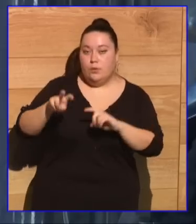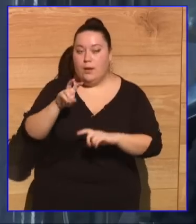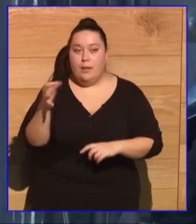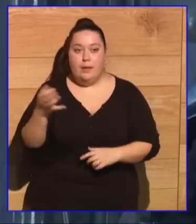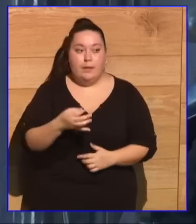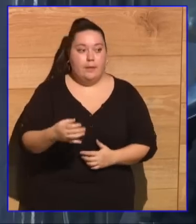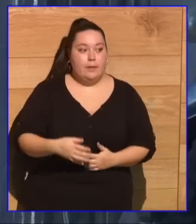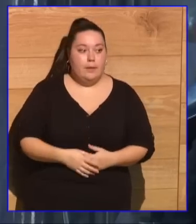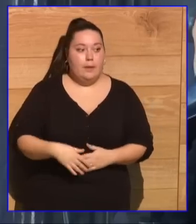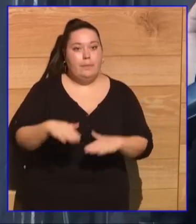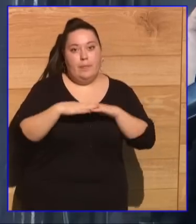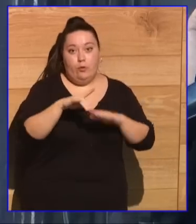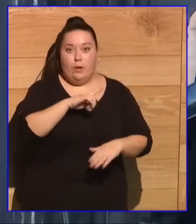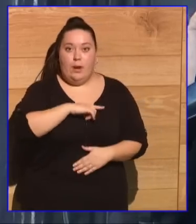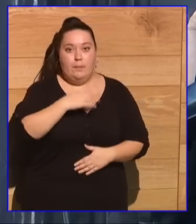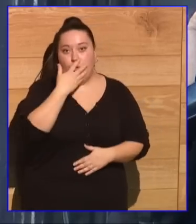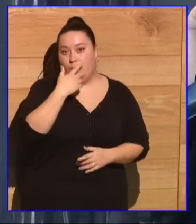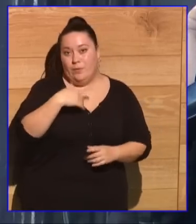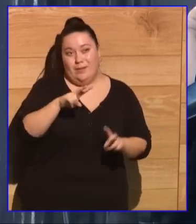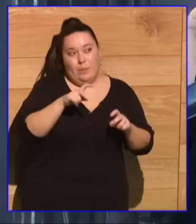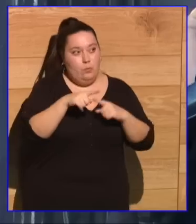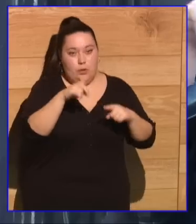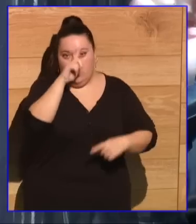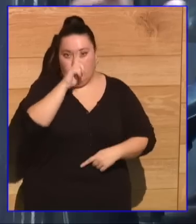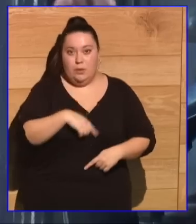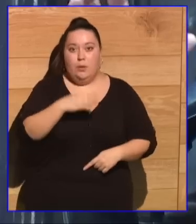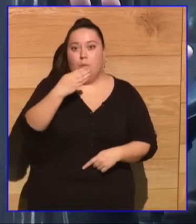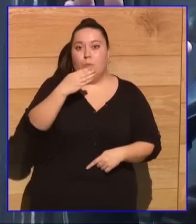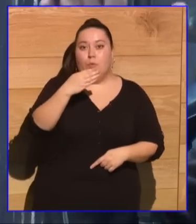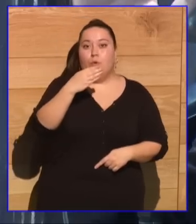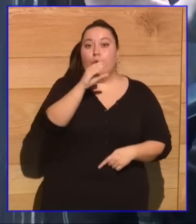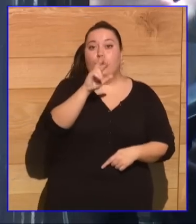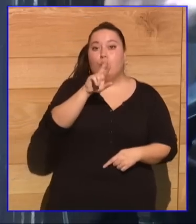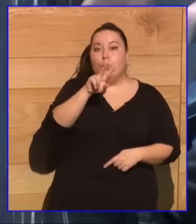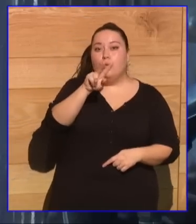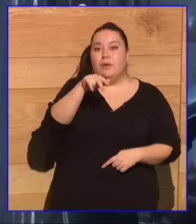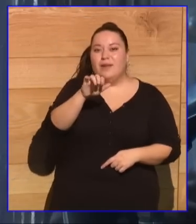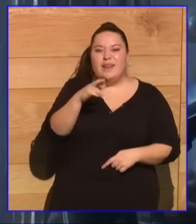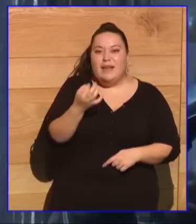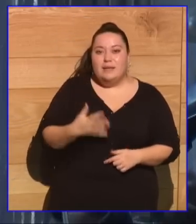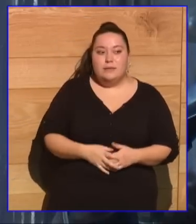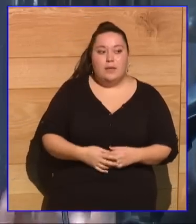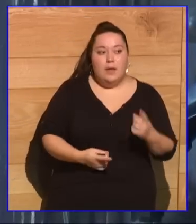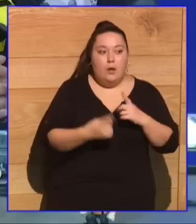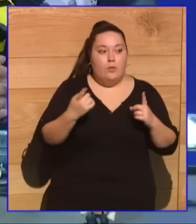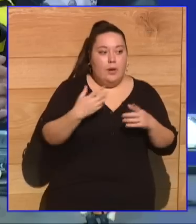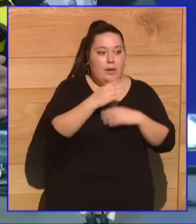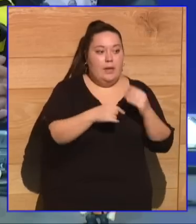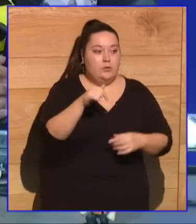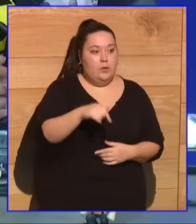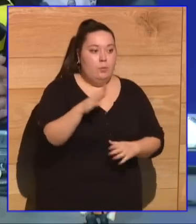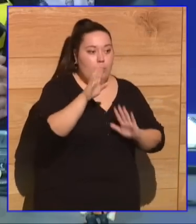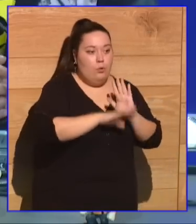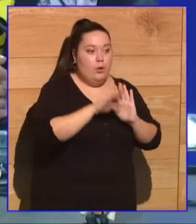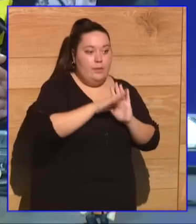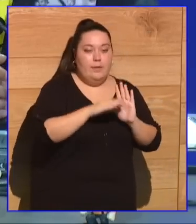pero eso es que, perdonad mi desconocimiento de la música. ¿Crooner qué es? Perdóname, Crooner. Sinatra. Aquí ha habido gente que ha hecho, en Ike Dragones, ha hecho varios